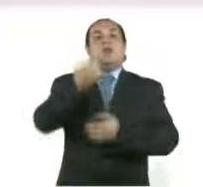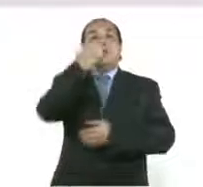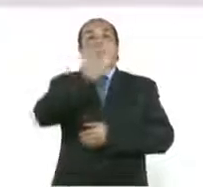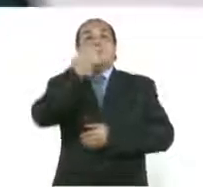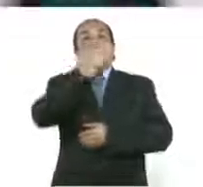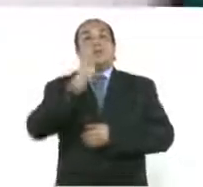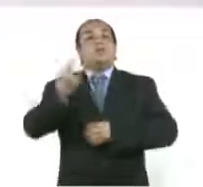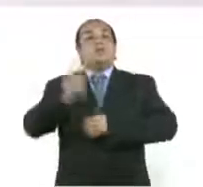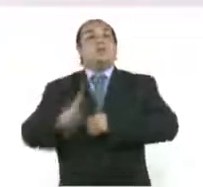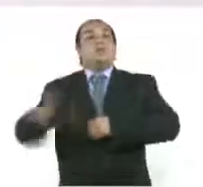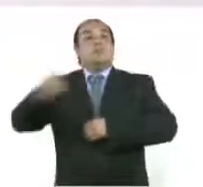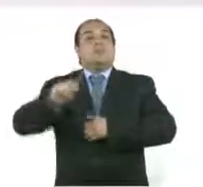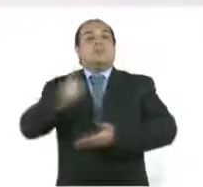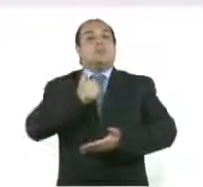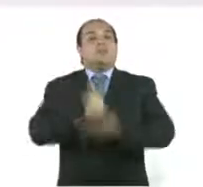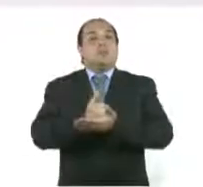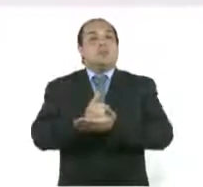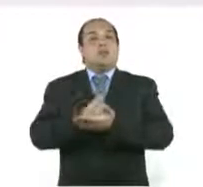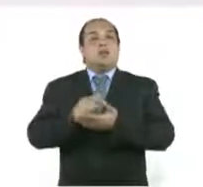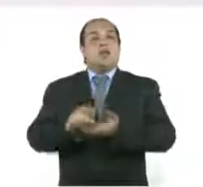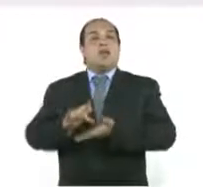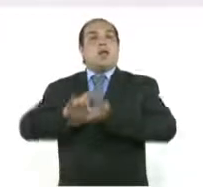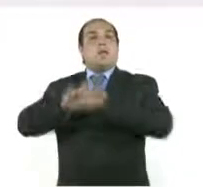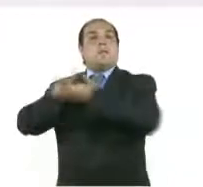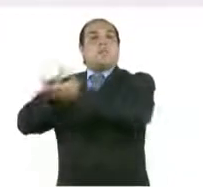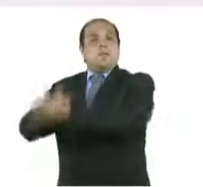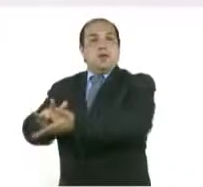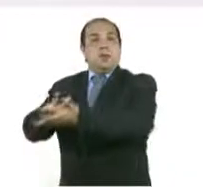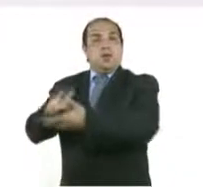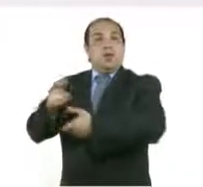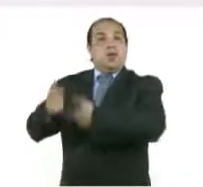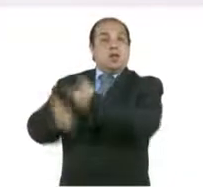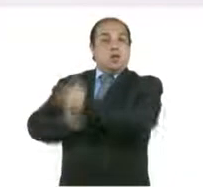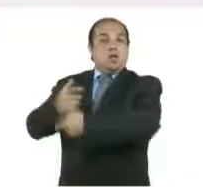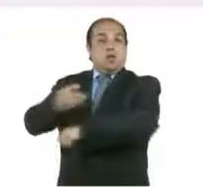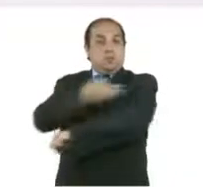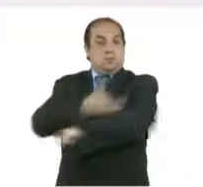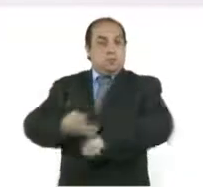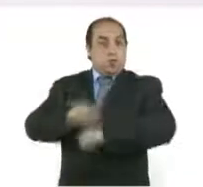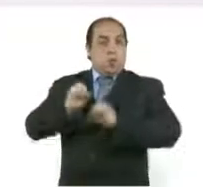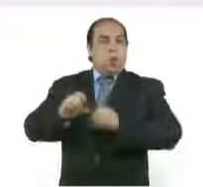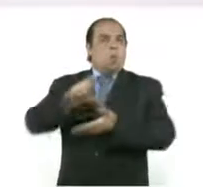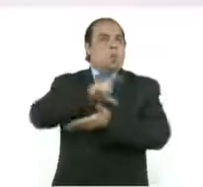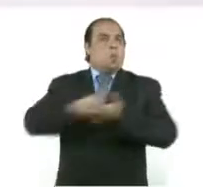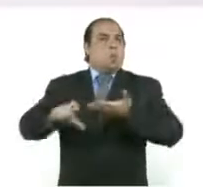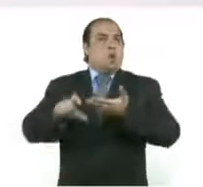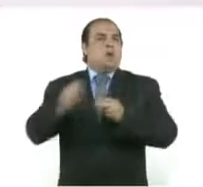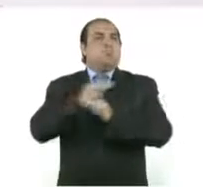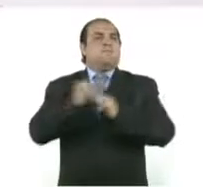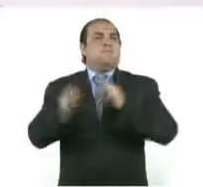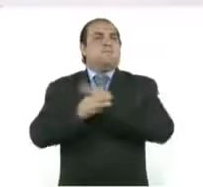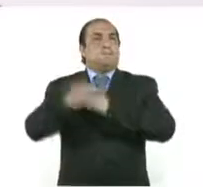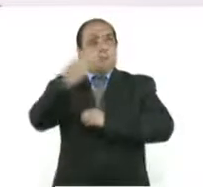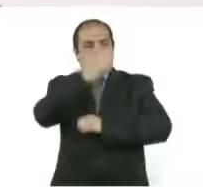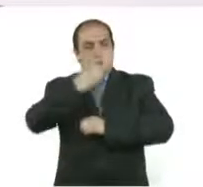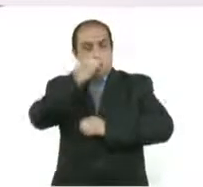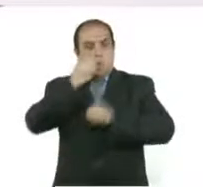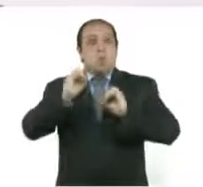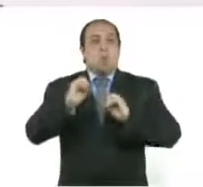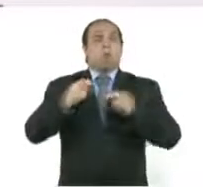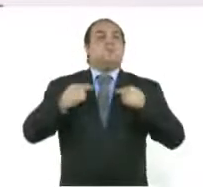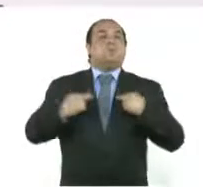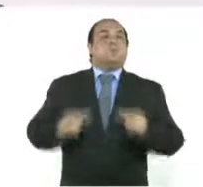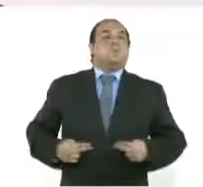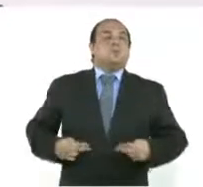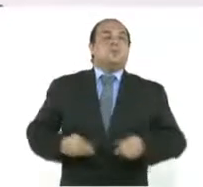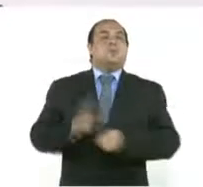ciudad reciben un apoyo para la economía familiar, para sus útiles y uniformes escolares de cerca